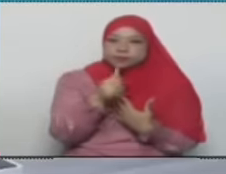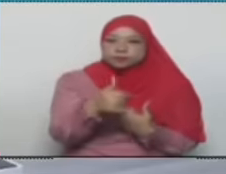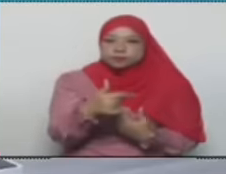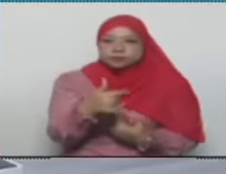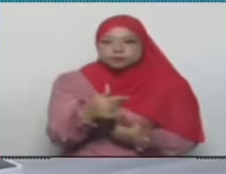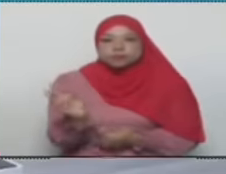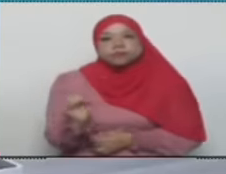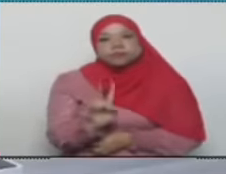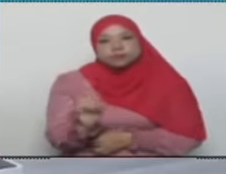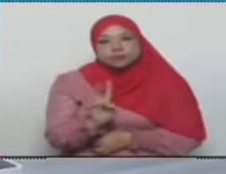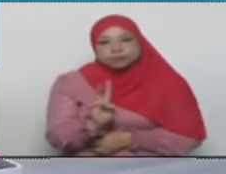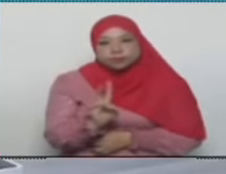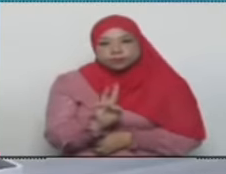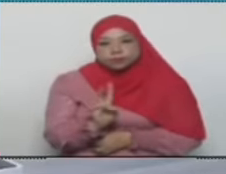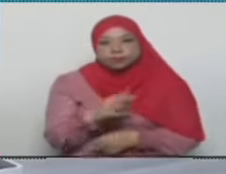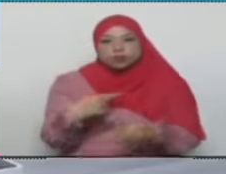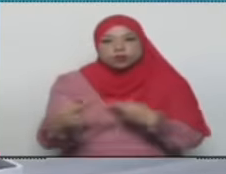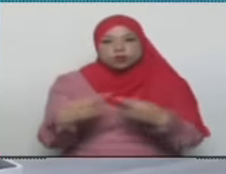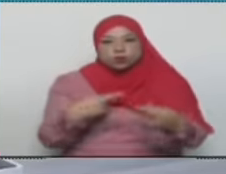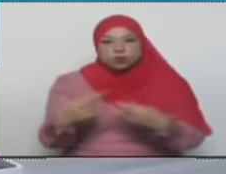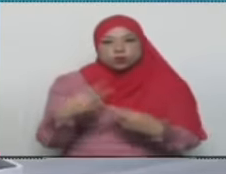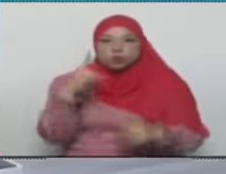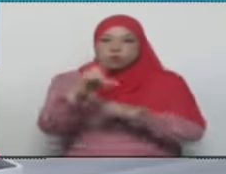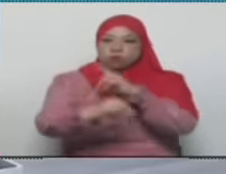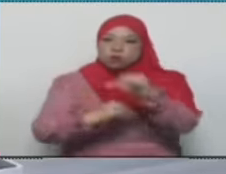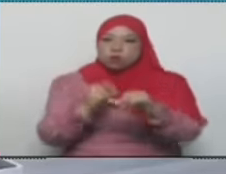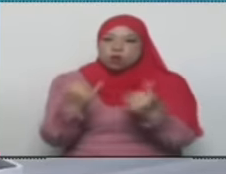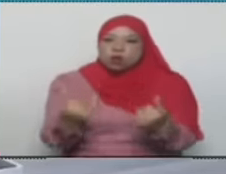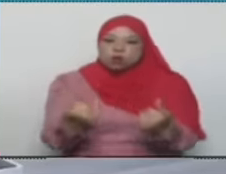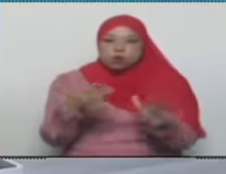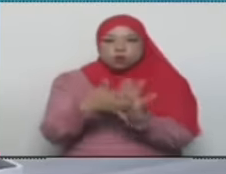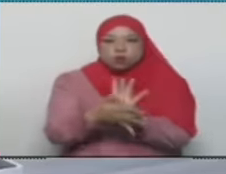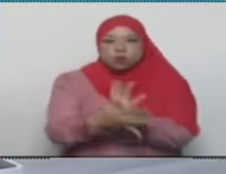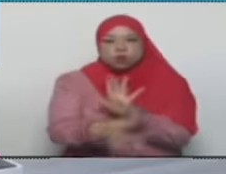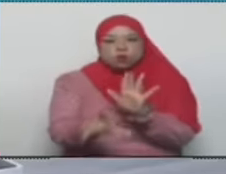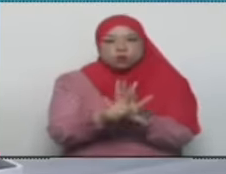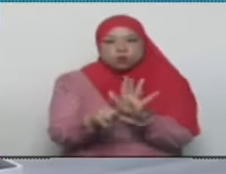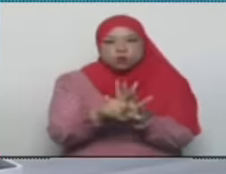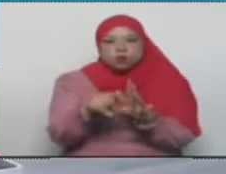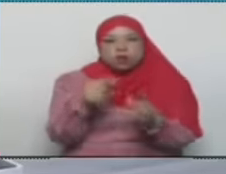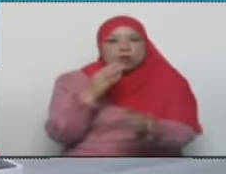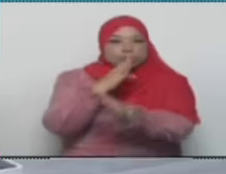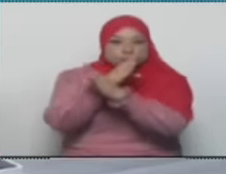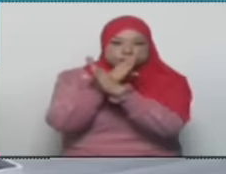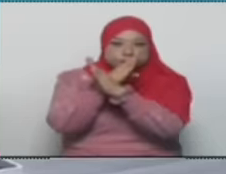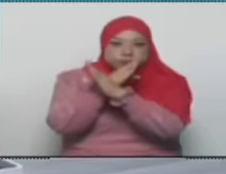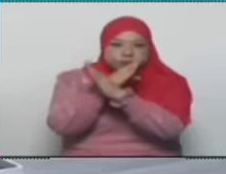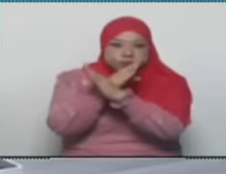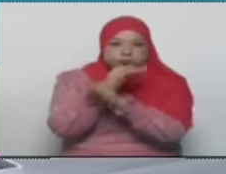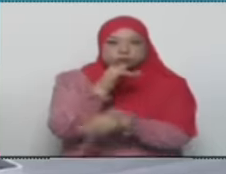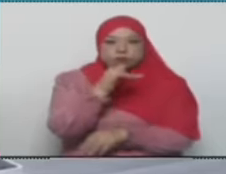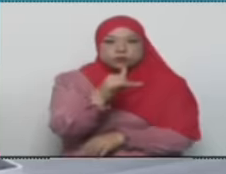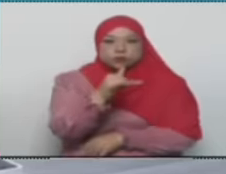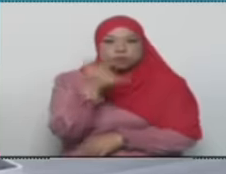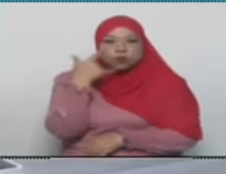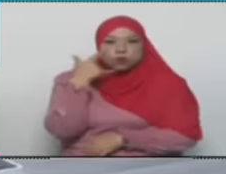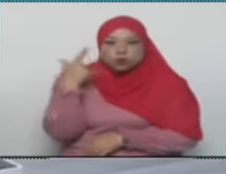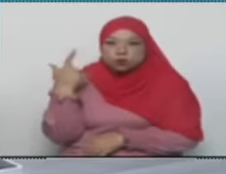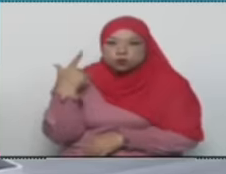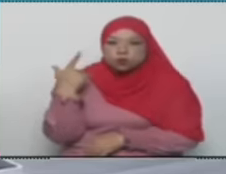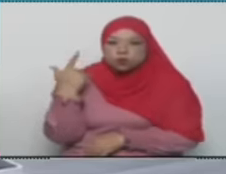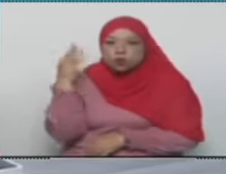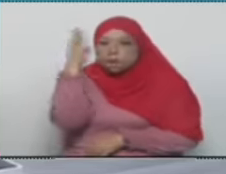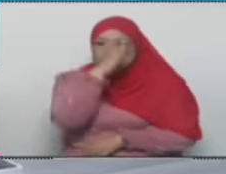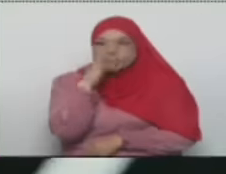de Venezuela en relación a las redes sociales y sobre todo a la red social X. Esta noticia dice, X cerró operaciones en